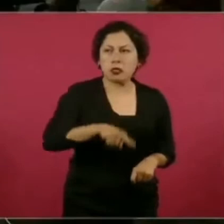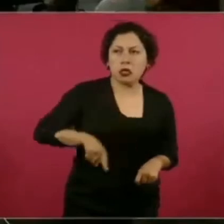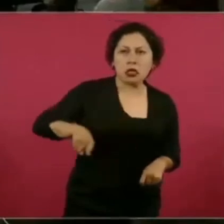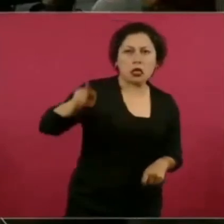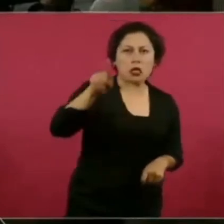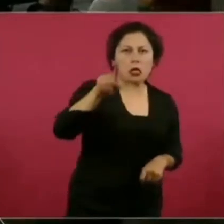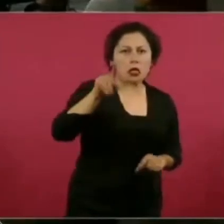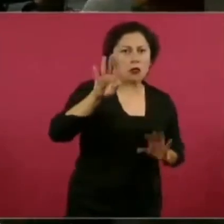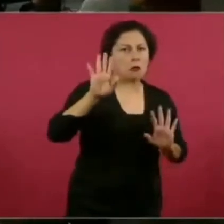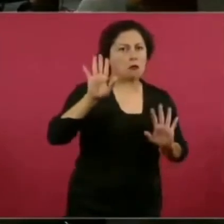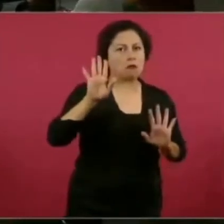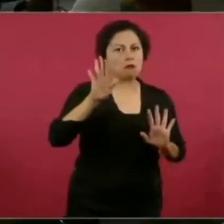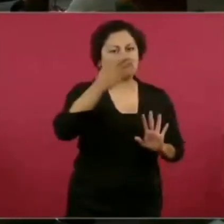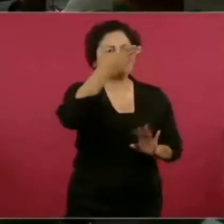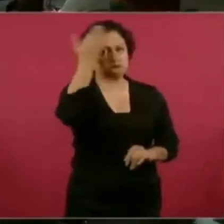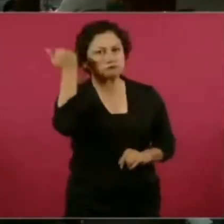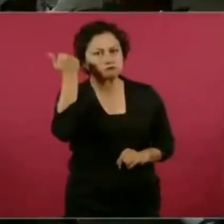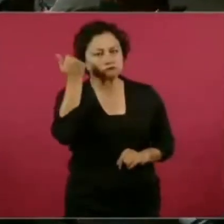Y